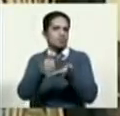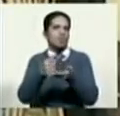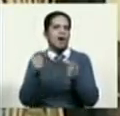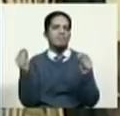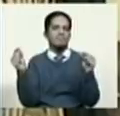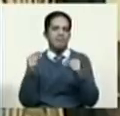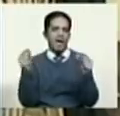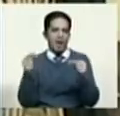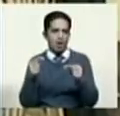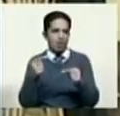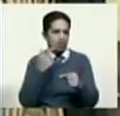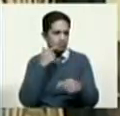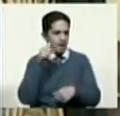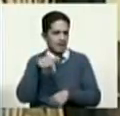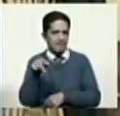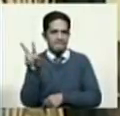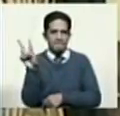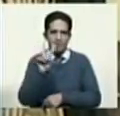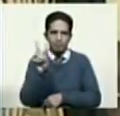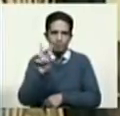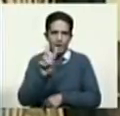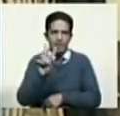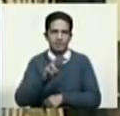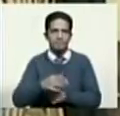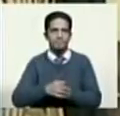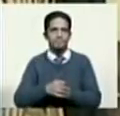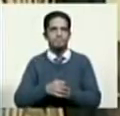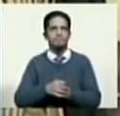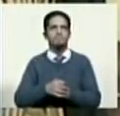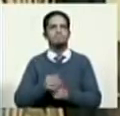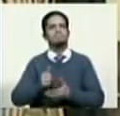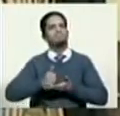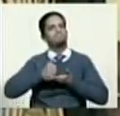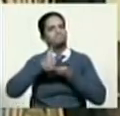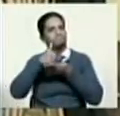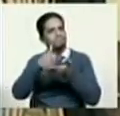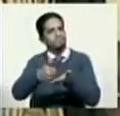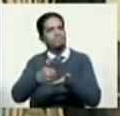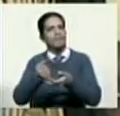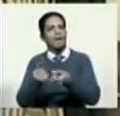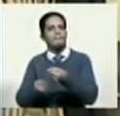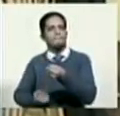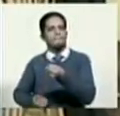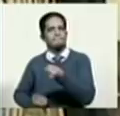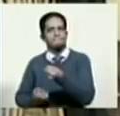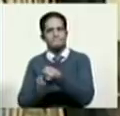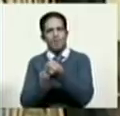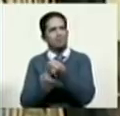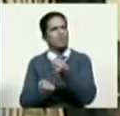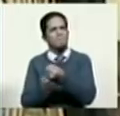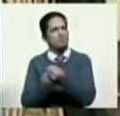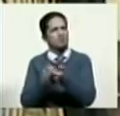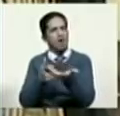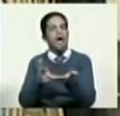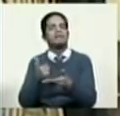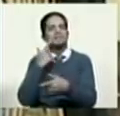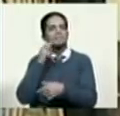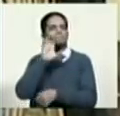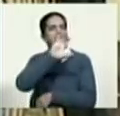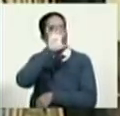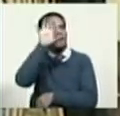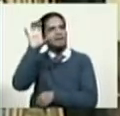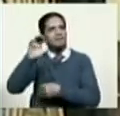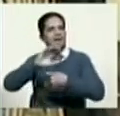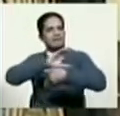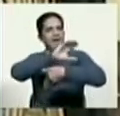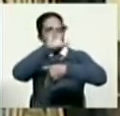entre venezolanos con facilitación, apoyo de nuestros hermanos latinoamericanos y caribeños, en